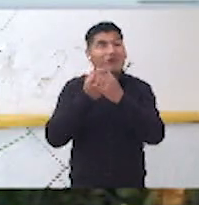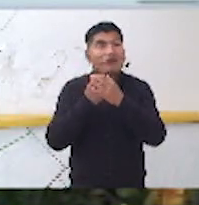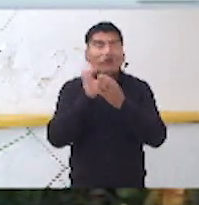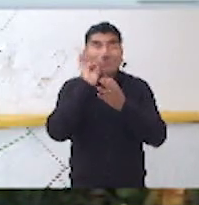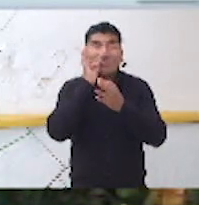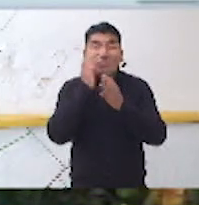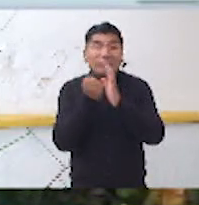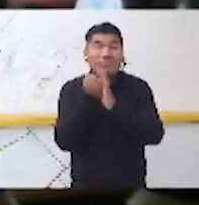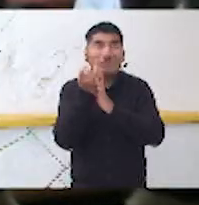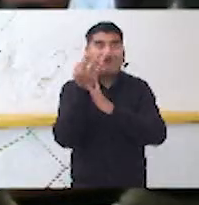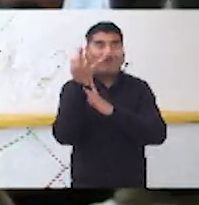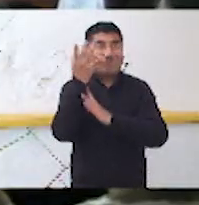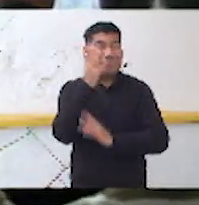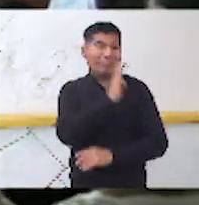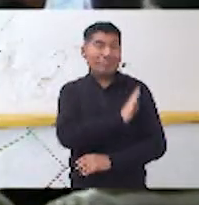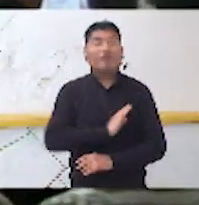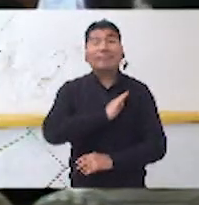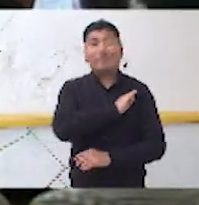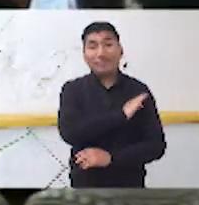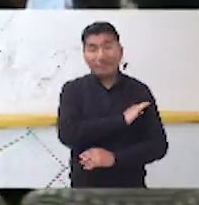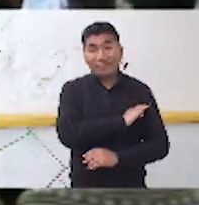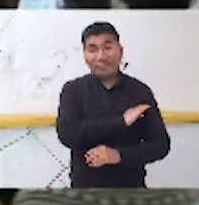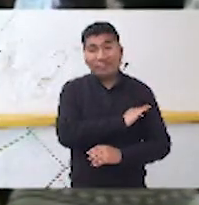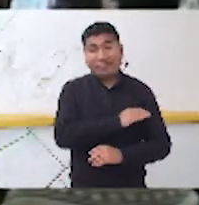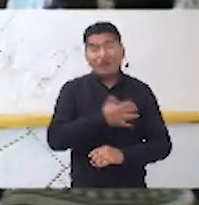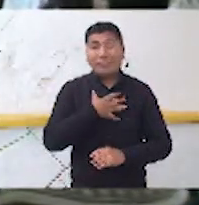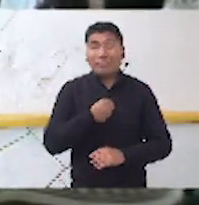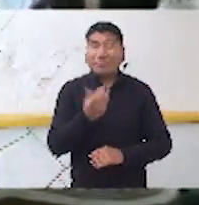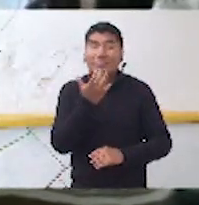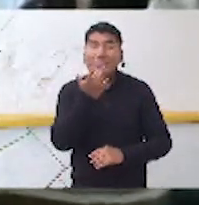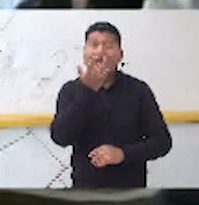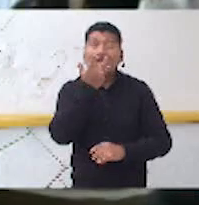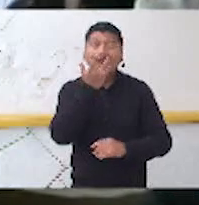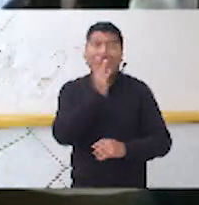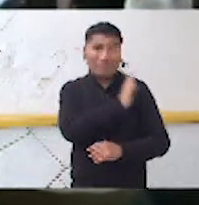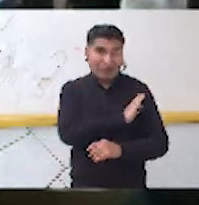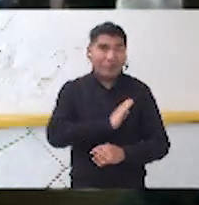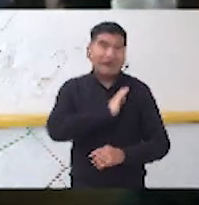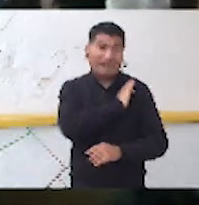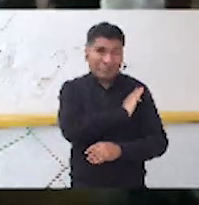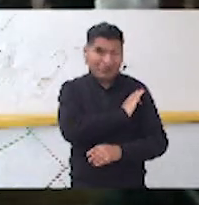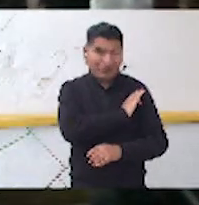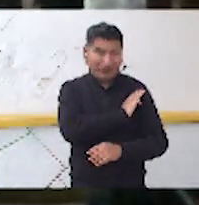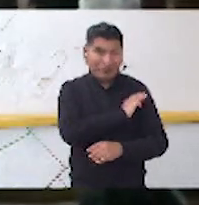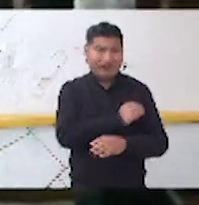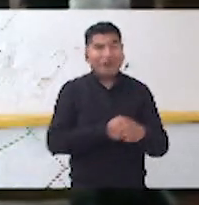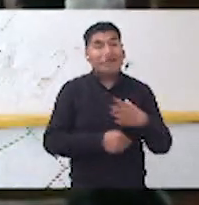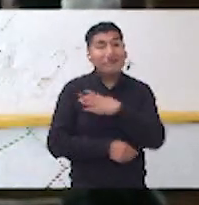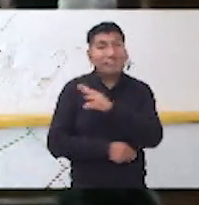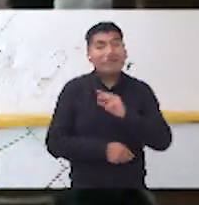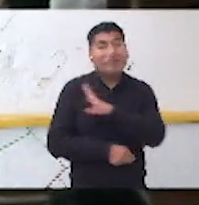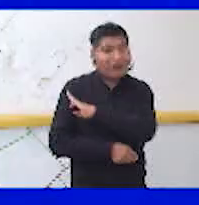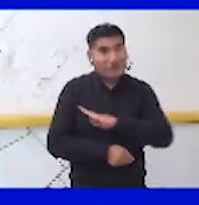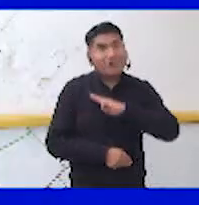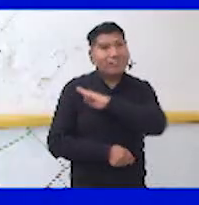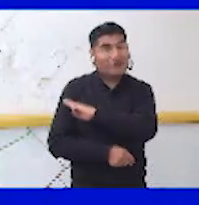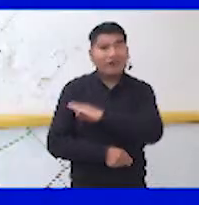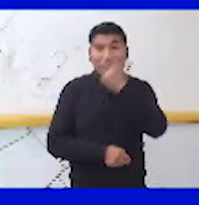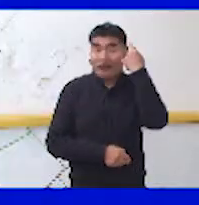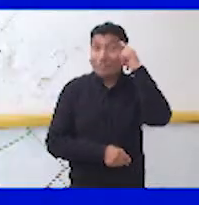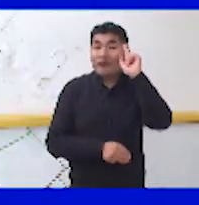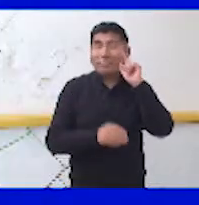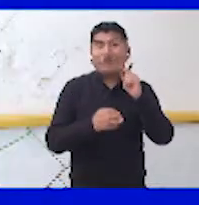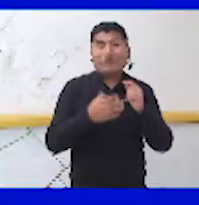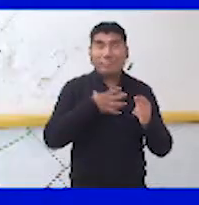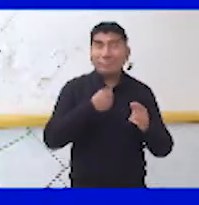la misión. La comunión es misionera de por sí y la misión es para la